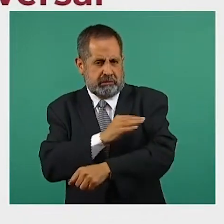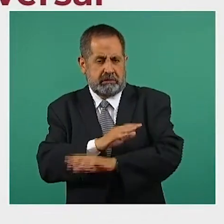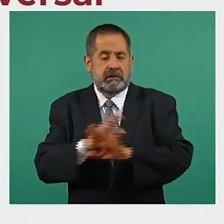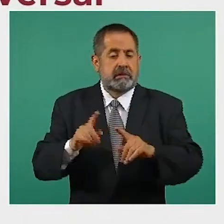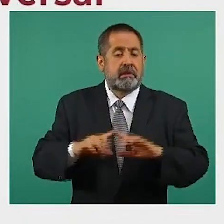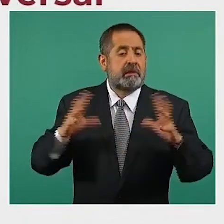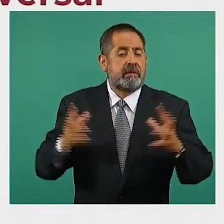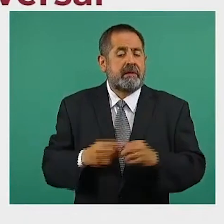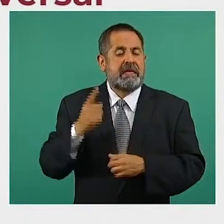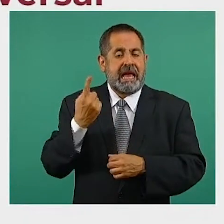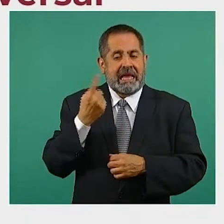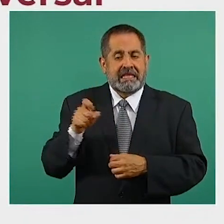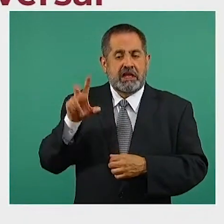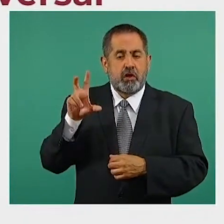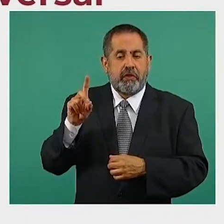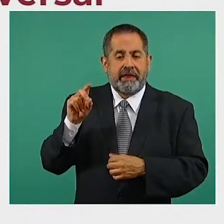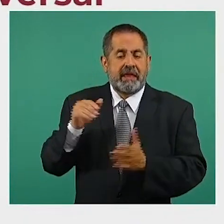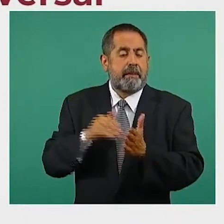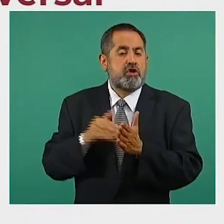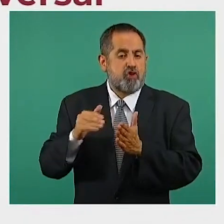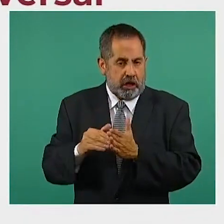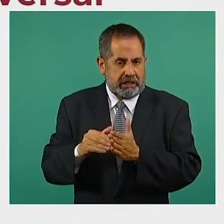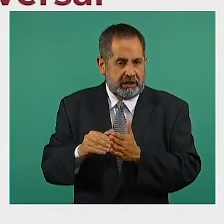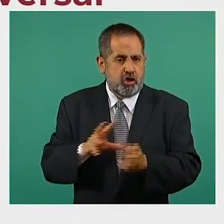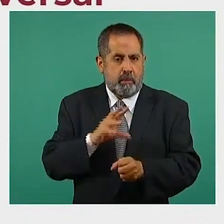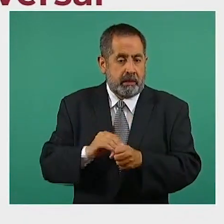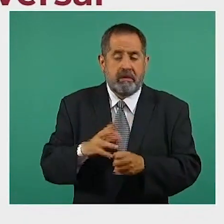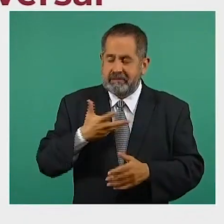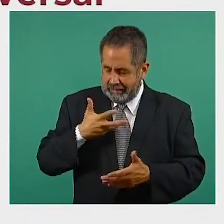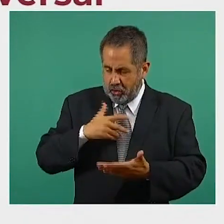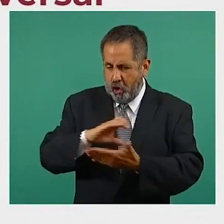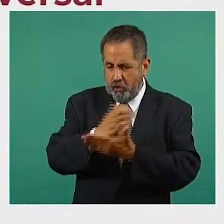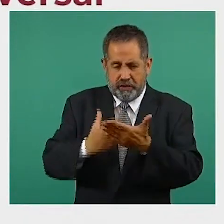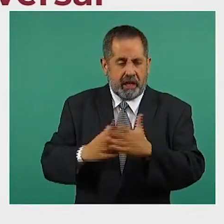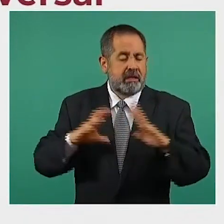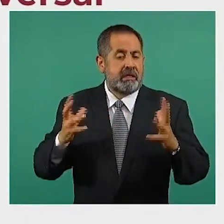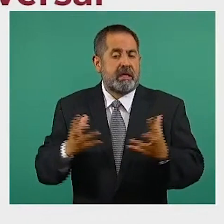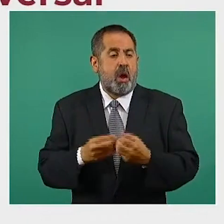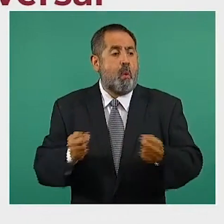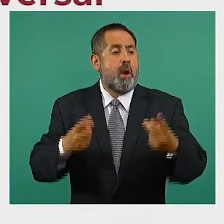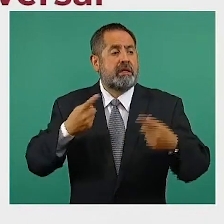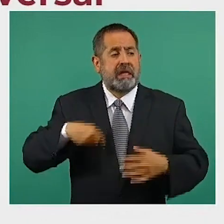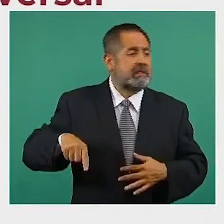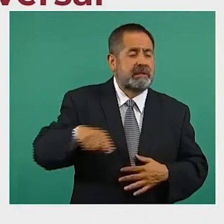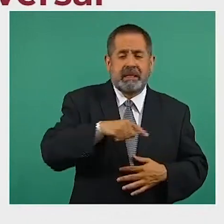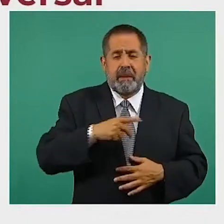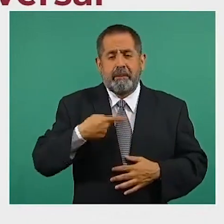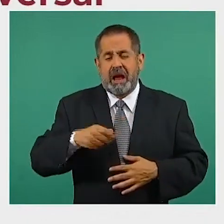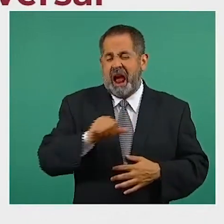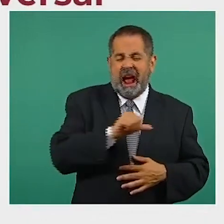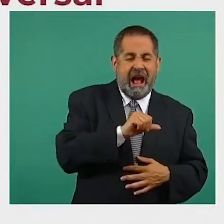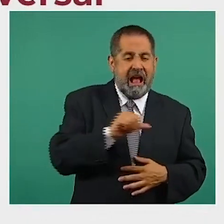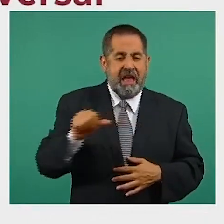más de 130 millones de esquemas completos. Tenemos los contratos para cubrir, para hacer esta cobertura